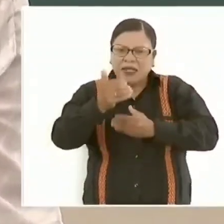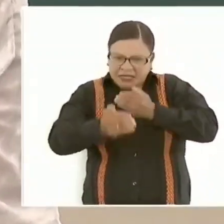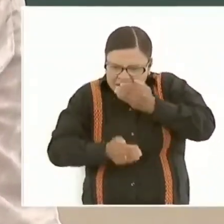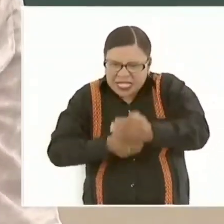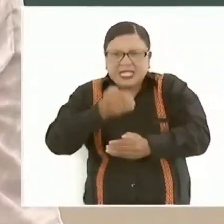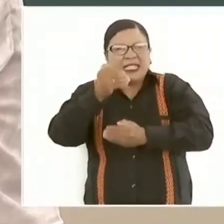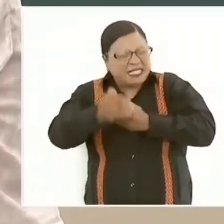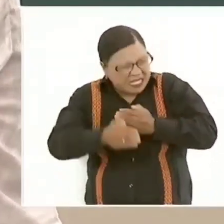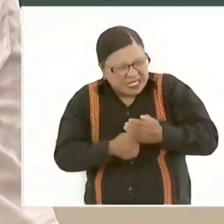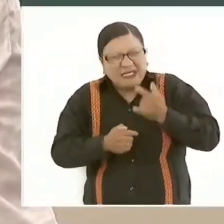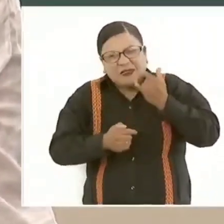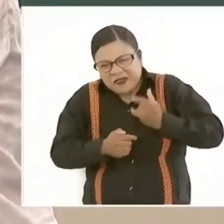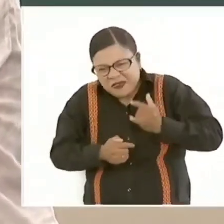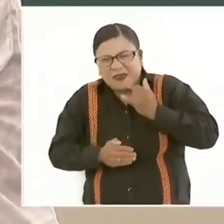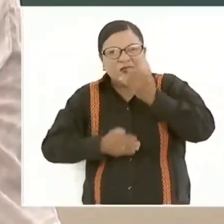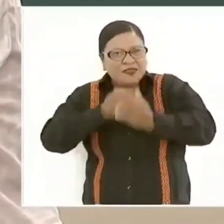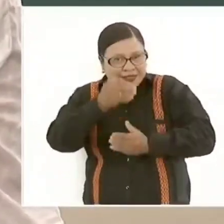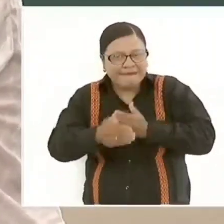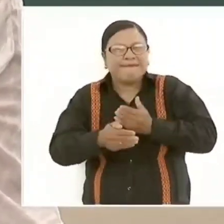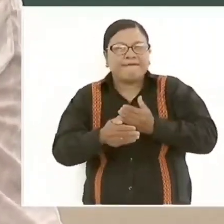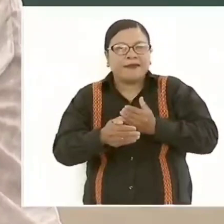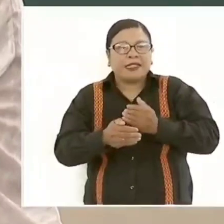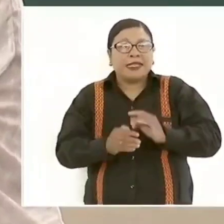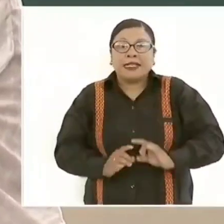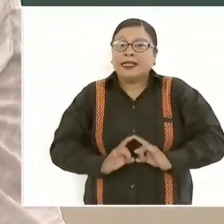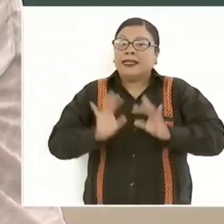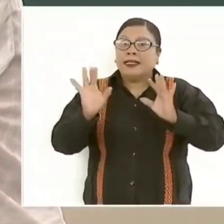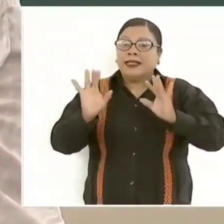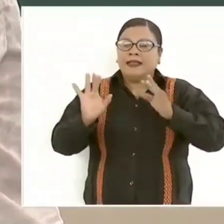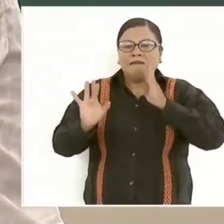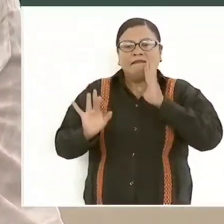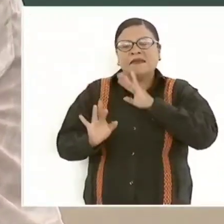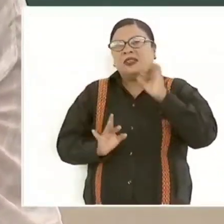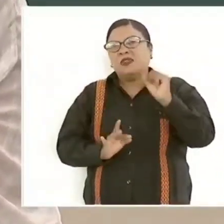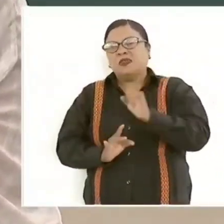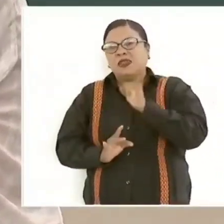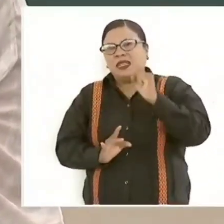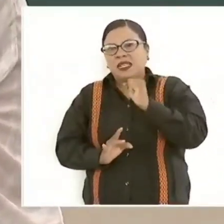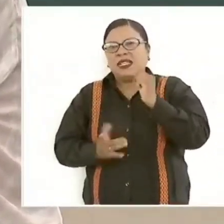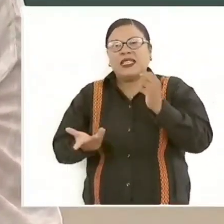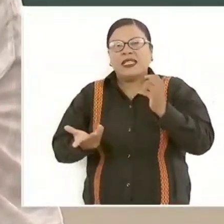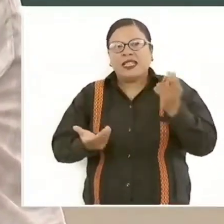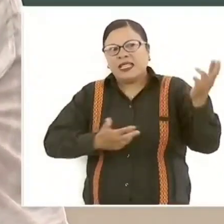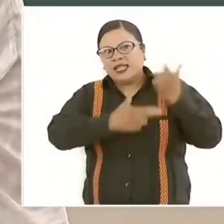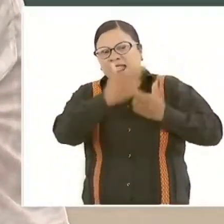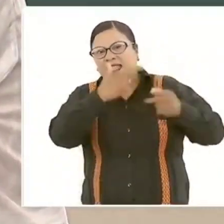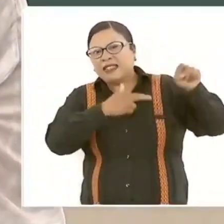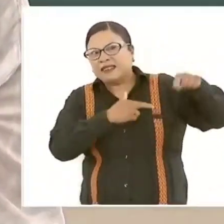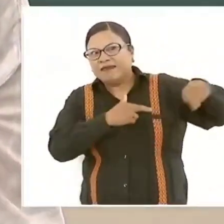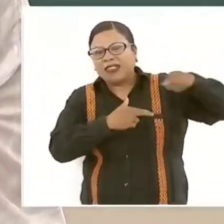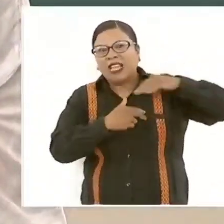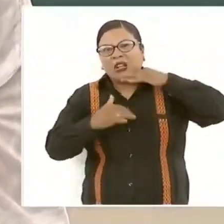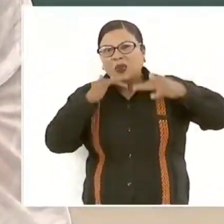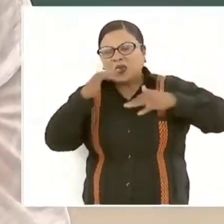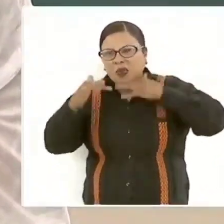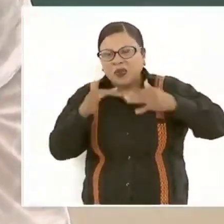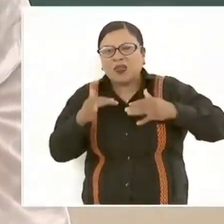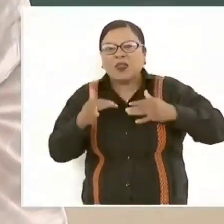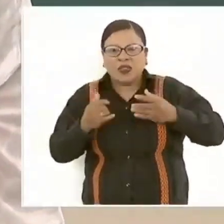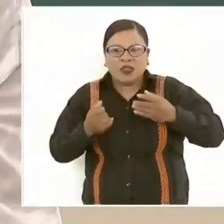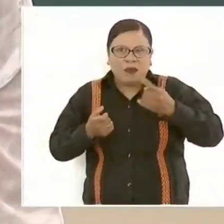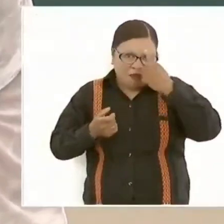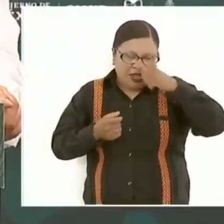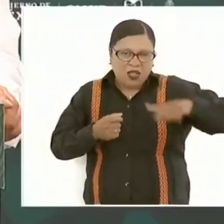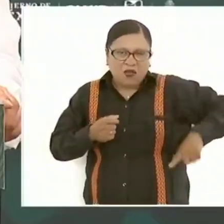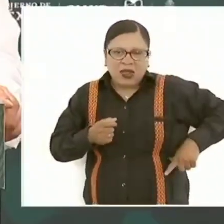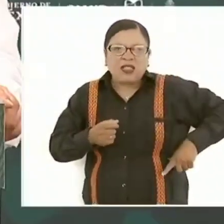vamos a avanzar lo más que se pueda, para que si tenemos la mala suerte de que regresen los reaccionarios al gobierno,